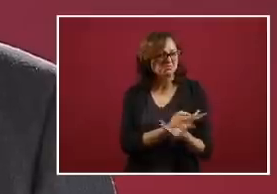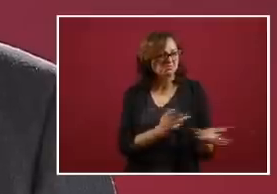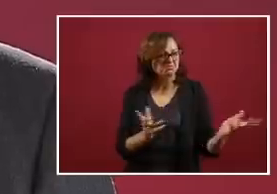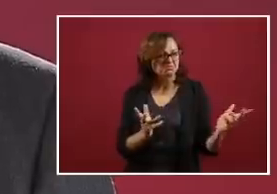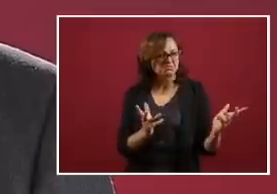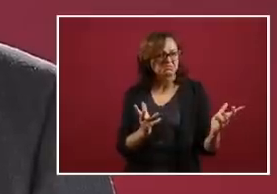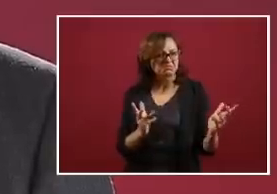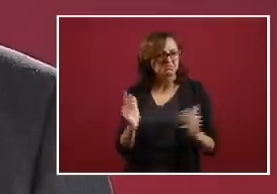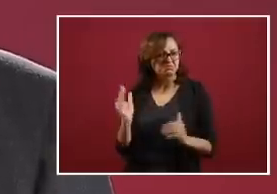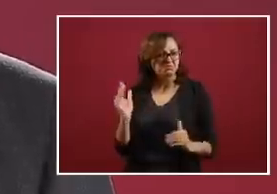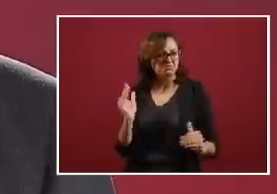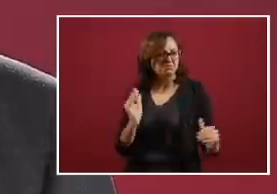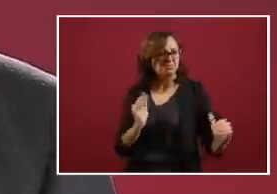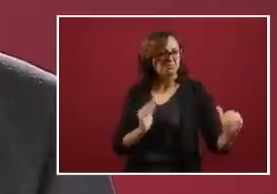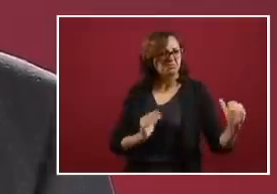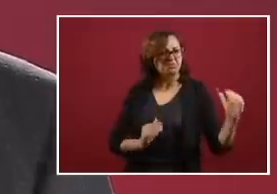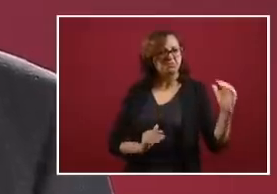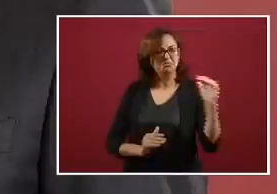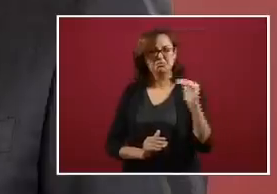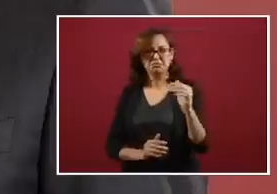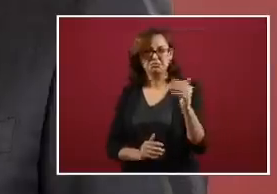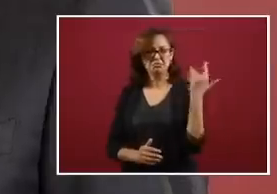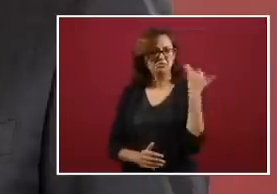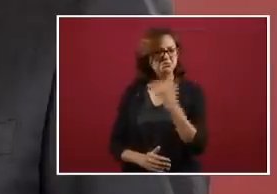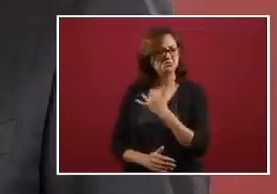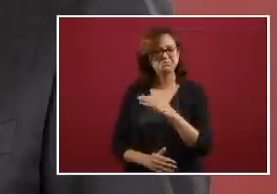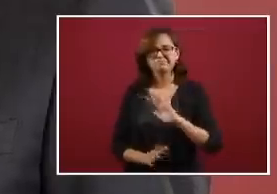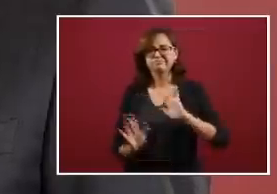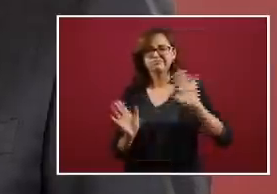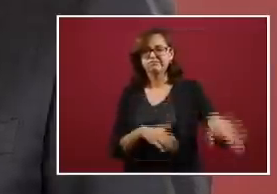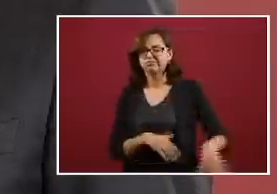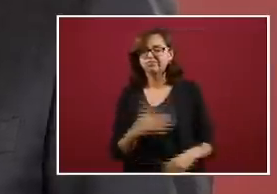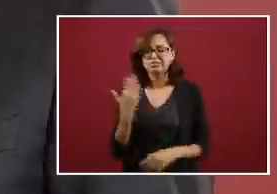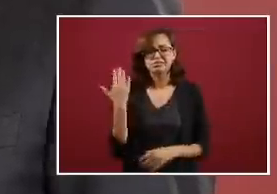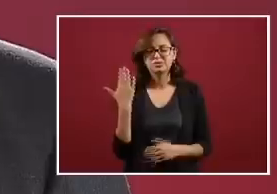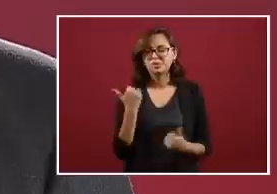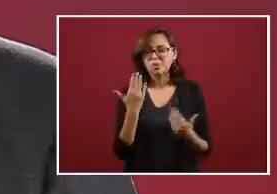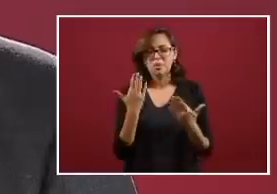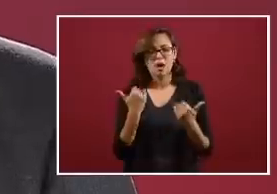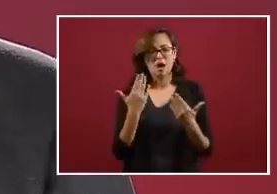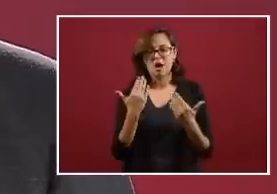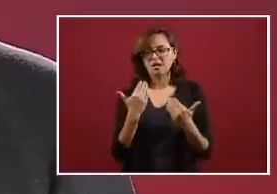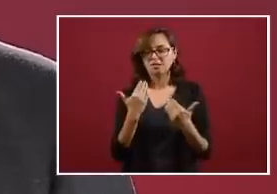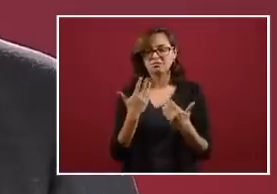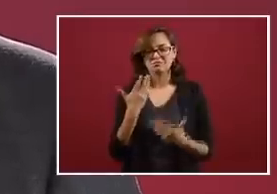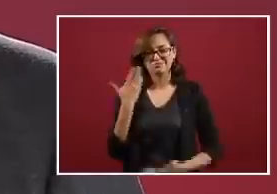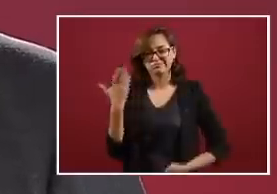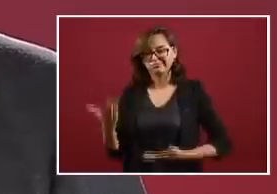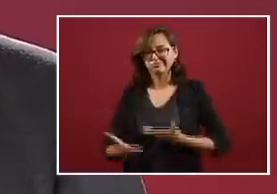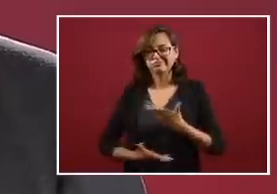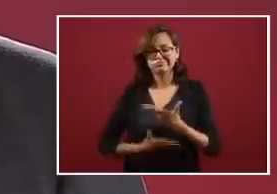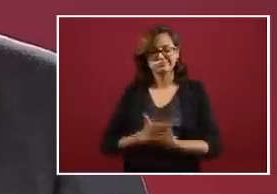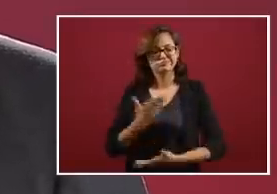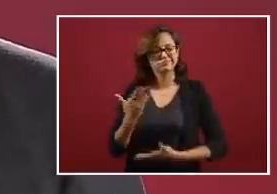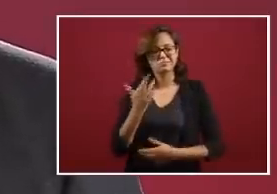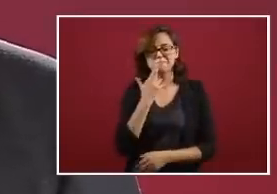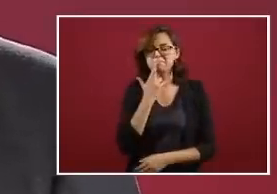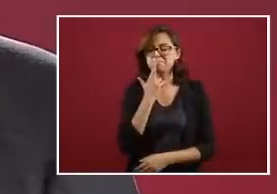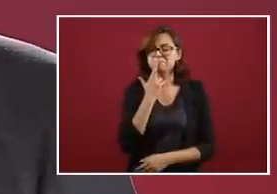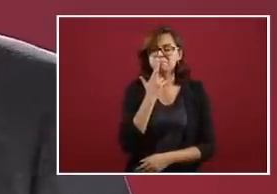que genere tanta satisfacción, el poder servir a los demás, el